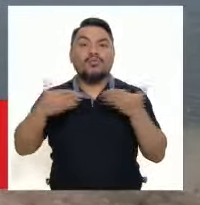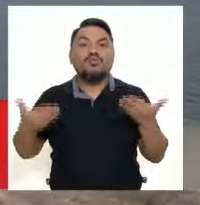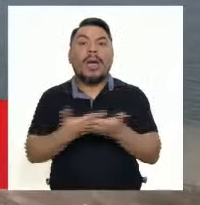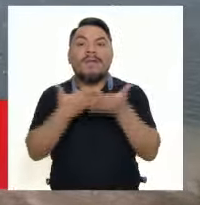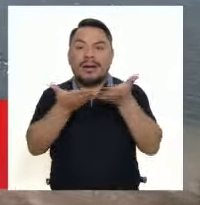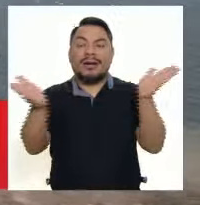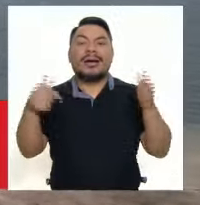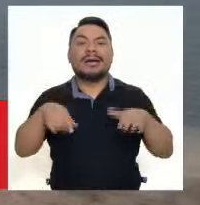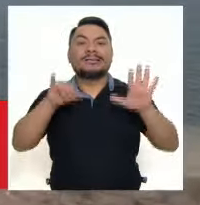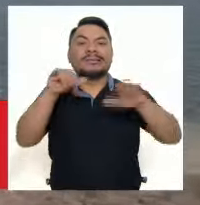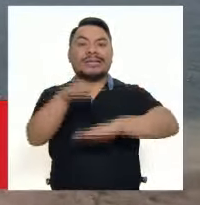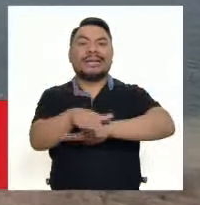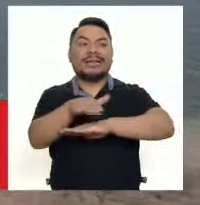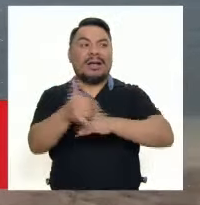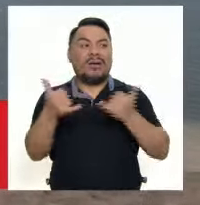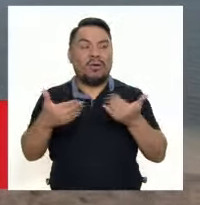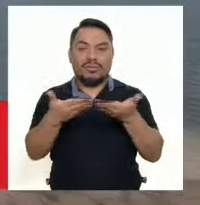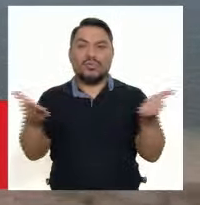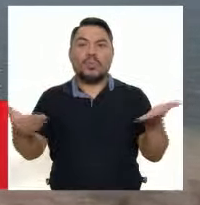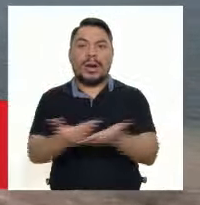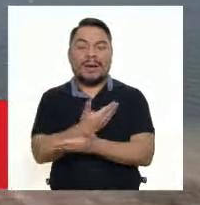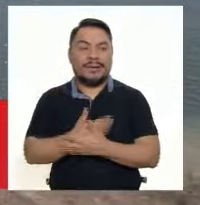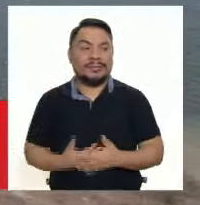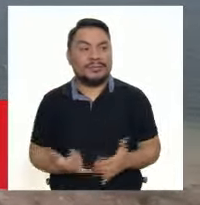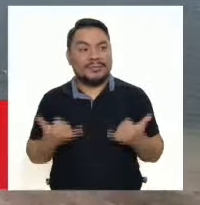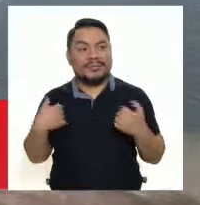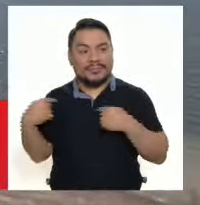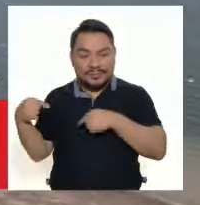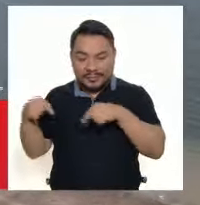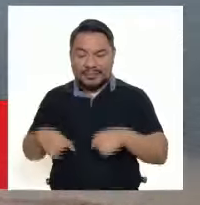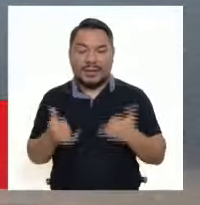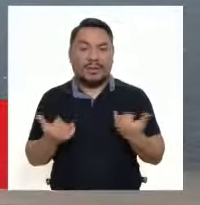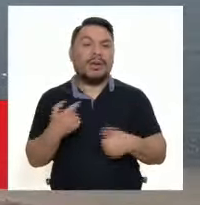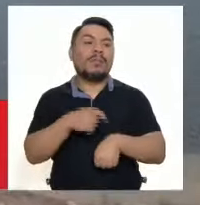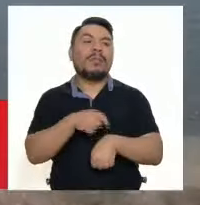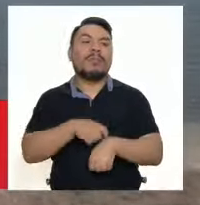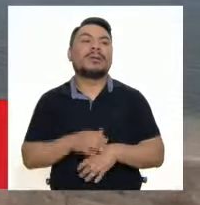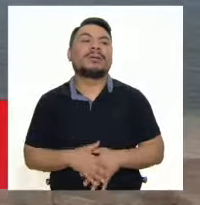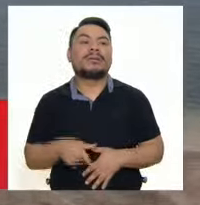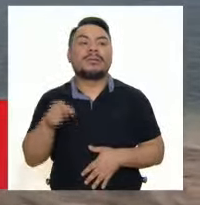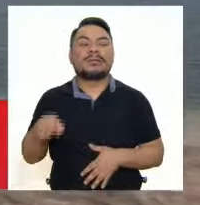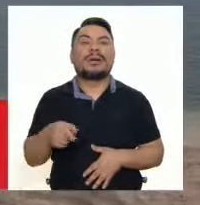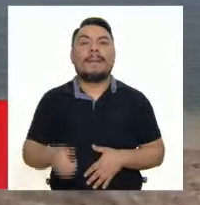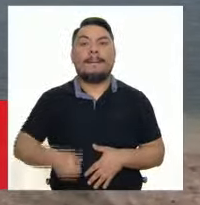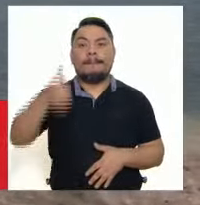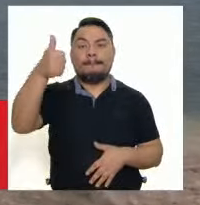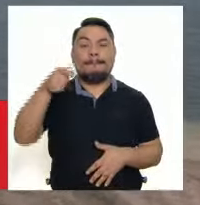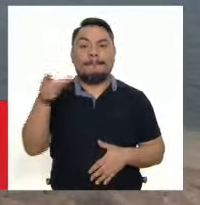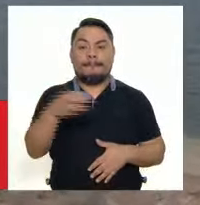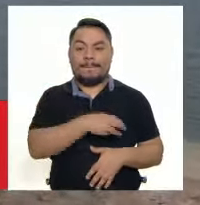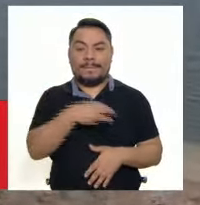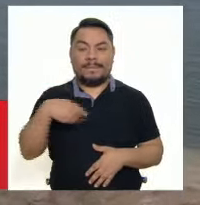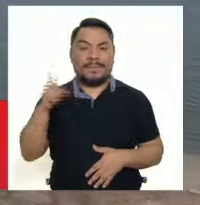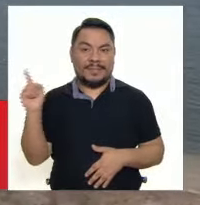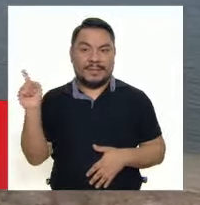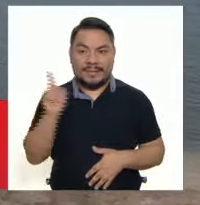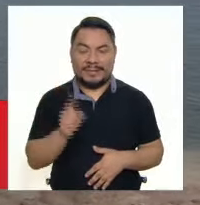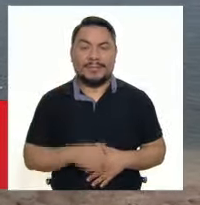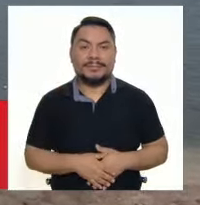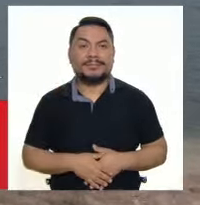de la tarde. Por ello hemos llegado aquí. Precisamente también se encuentra en estos momentos el presidente del Consejo de